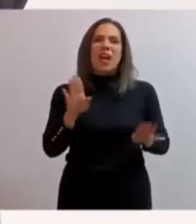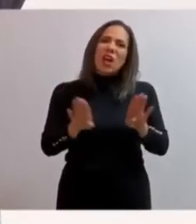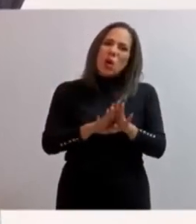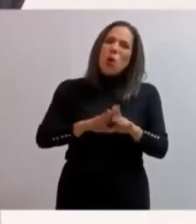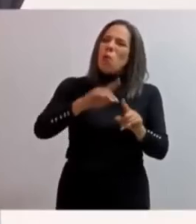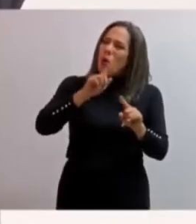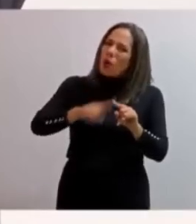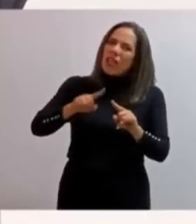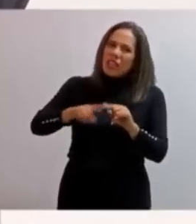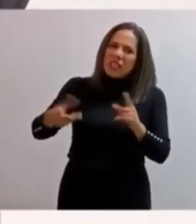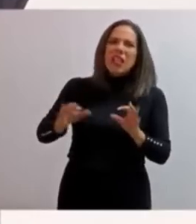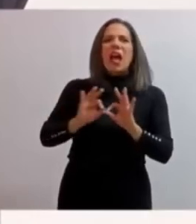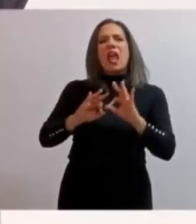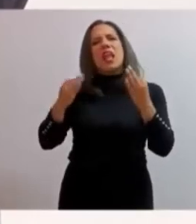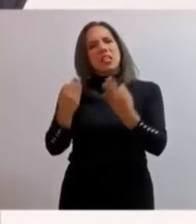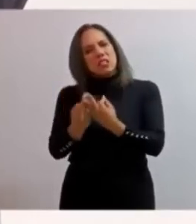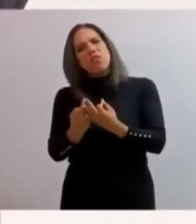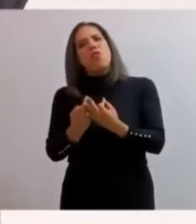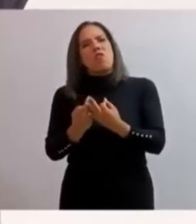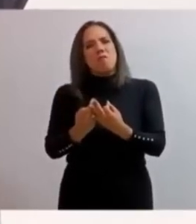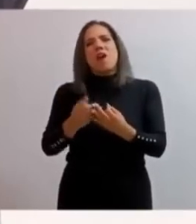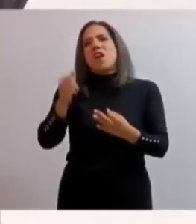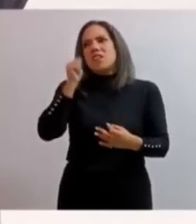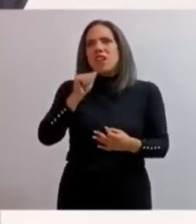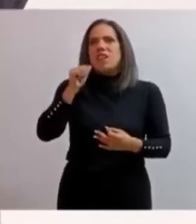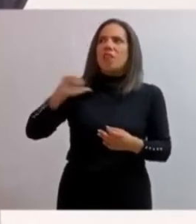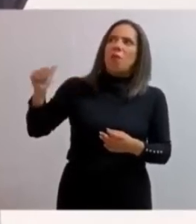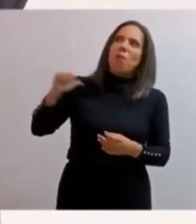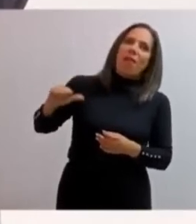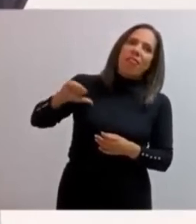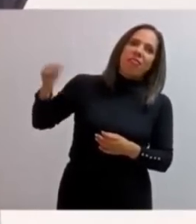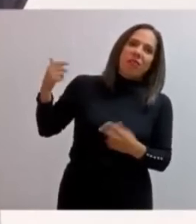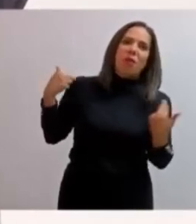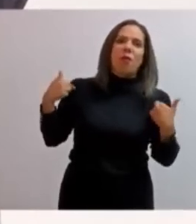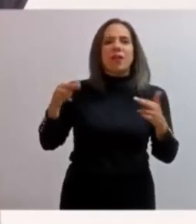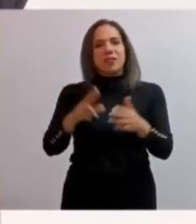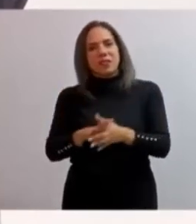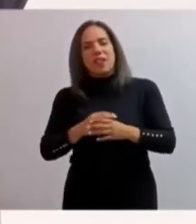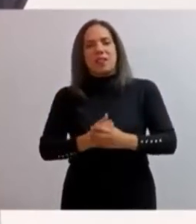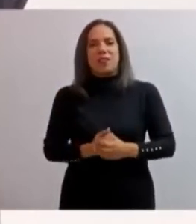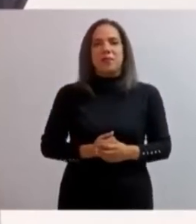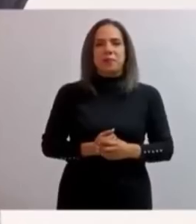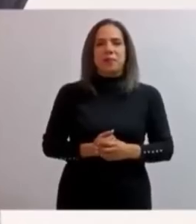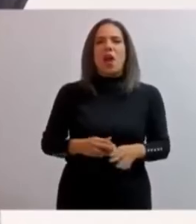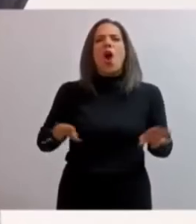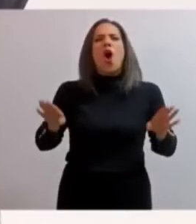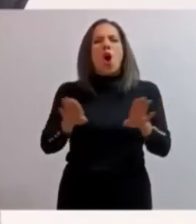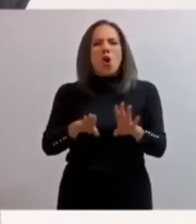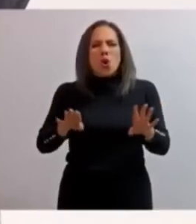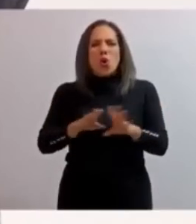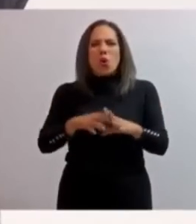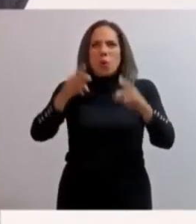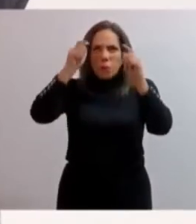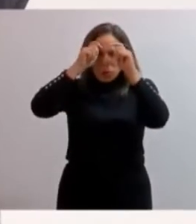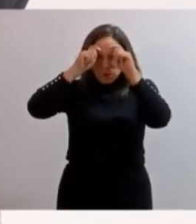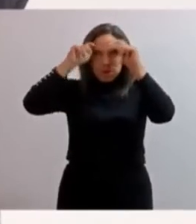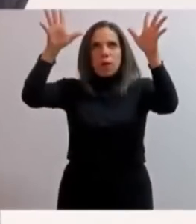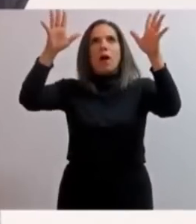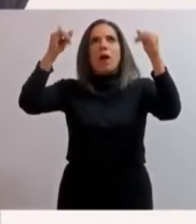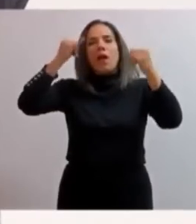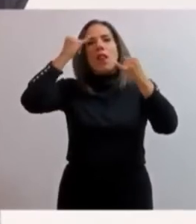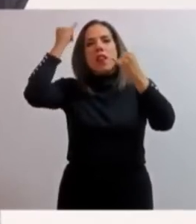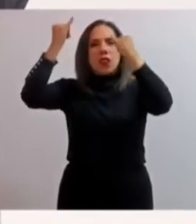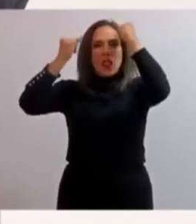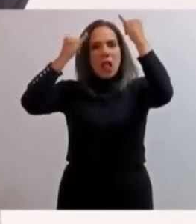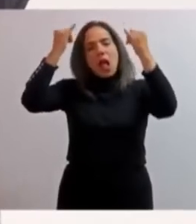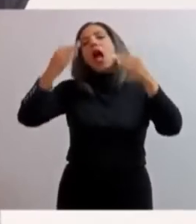el hábitus docente? ¿Cómo detonar el propio pensamiento crítico desde una postura volitiva y